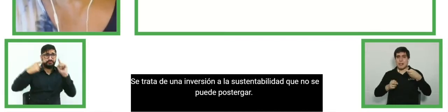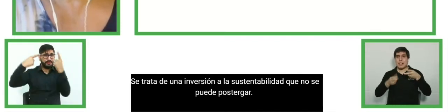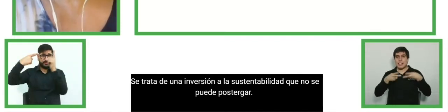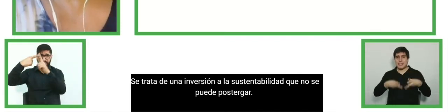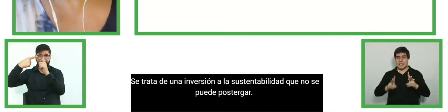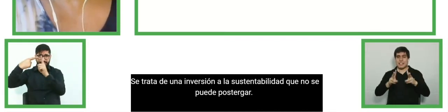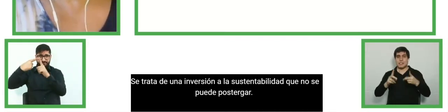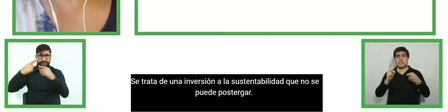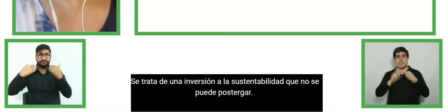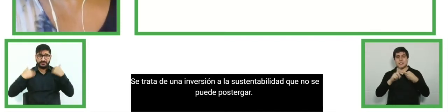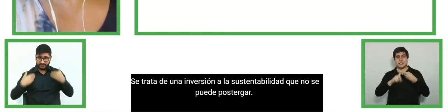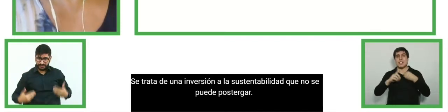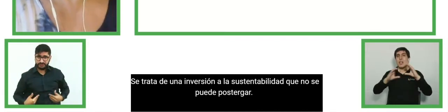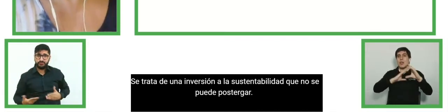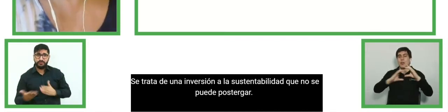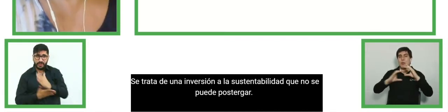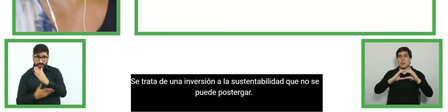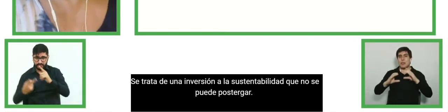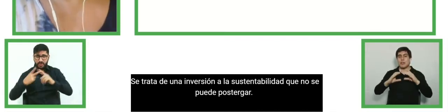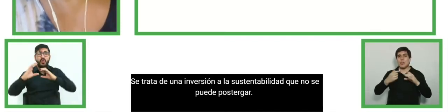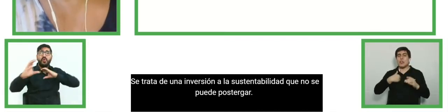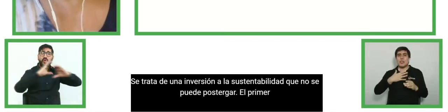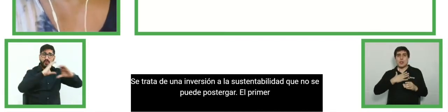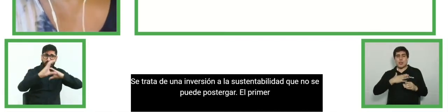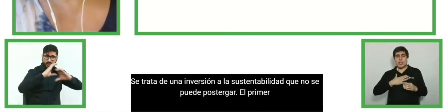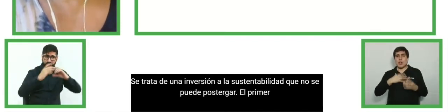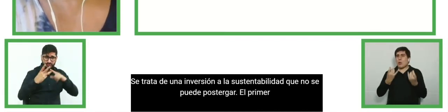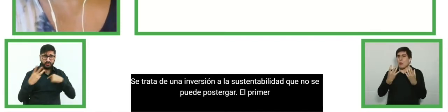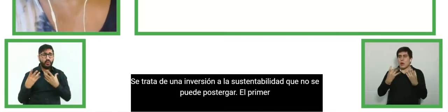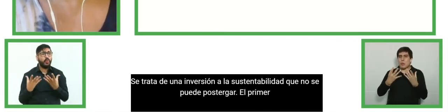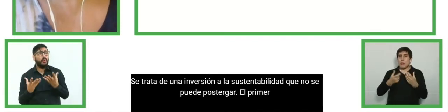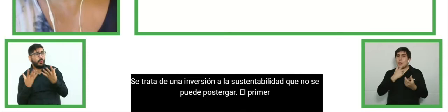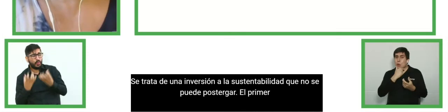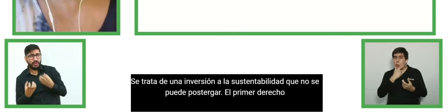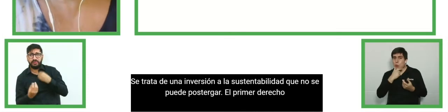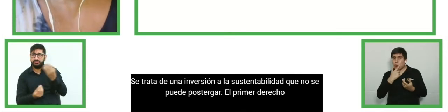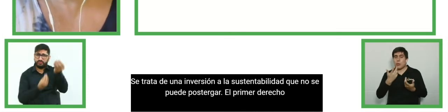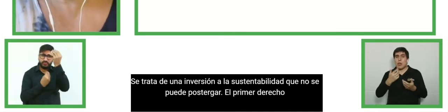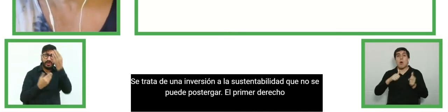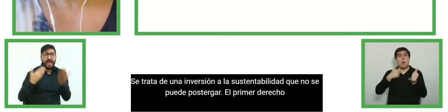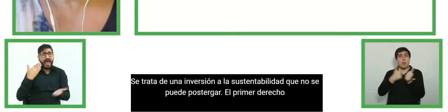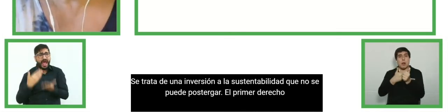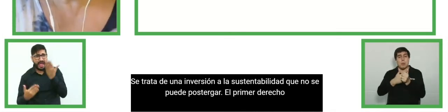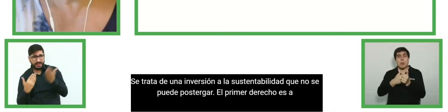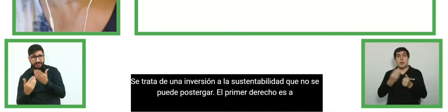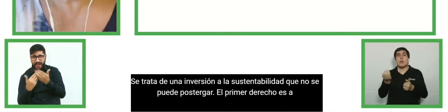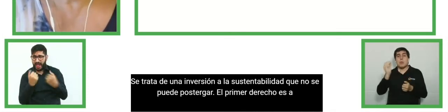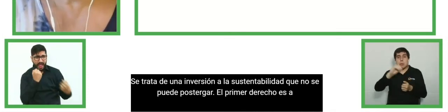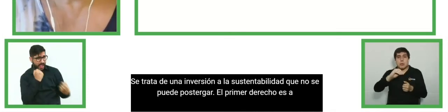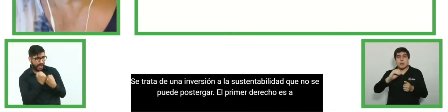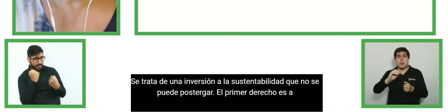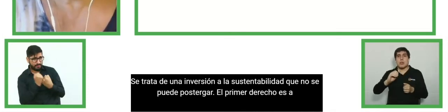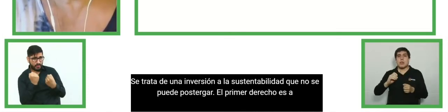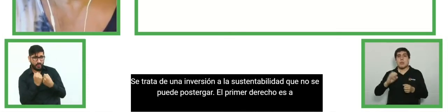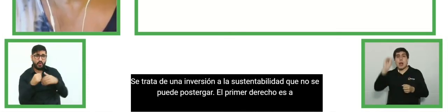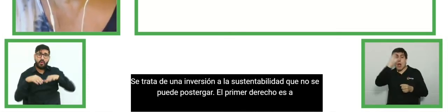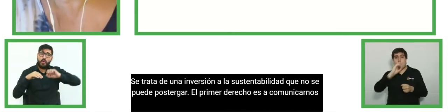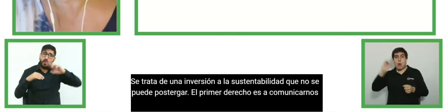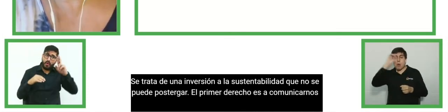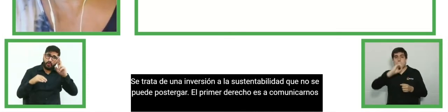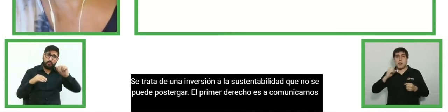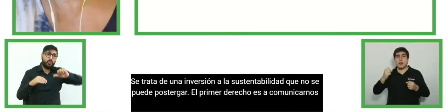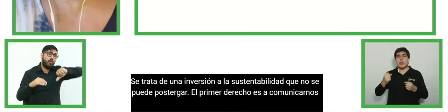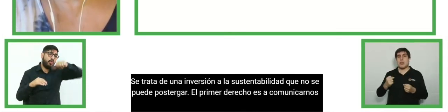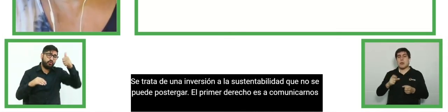a comunicarnos sobre un deseo, un dolor, una duda en clase o una contribución en un debate electoral por parte de personas